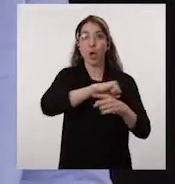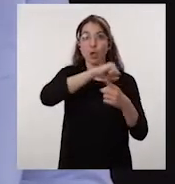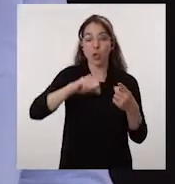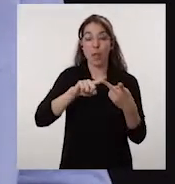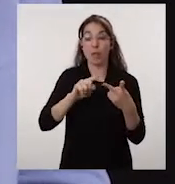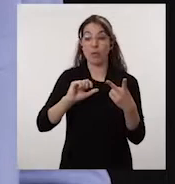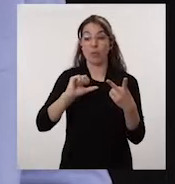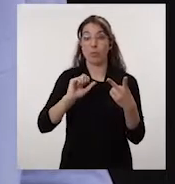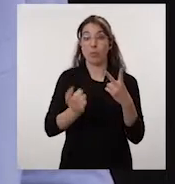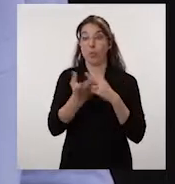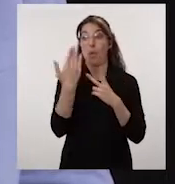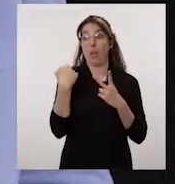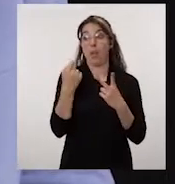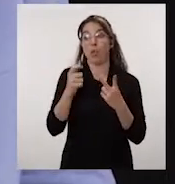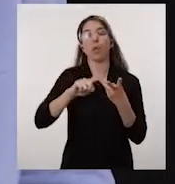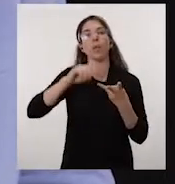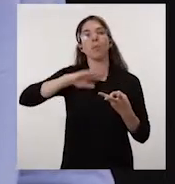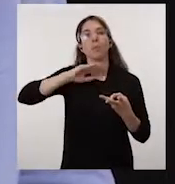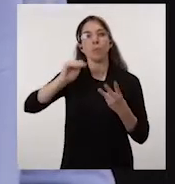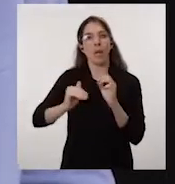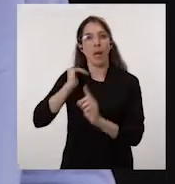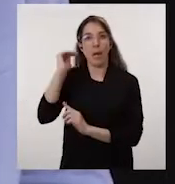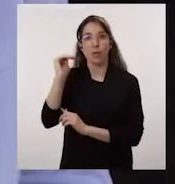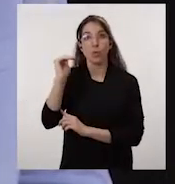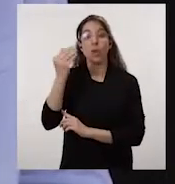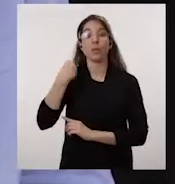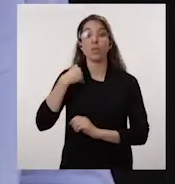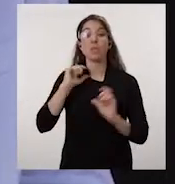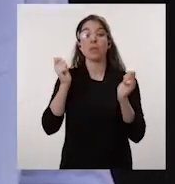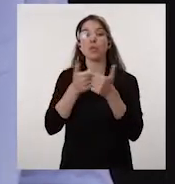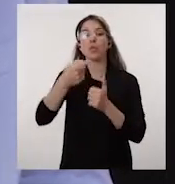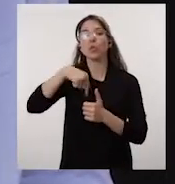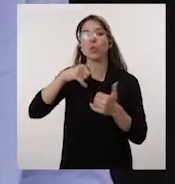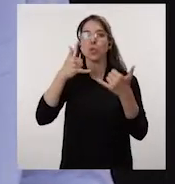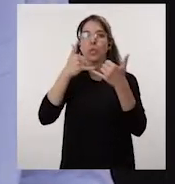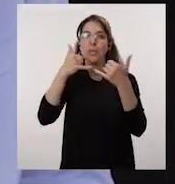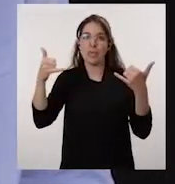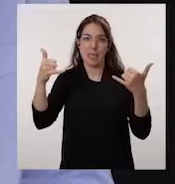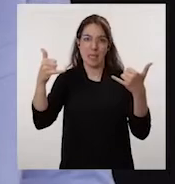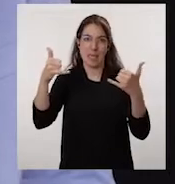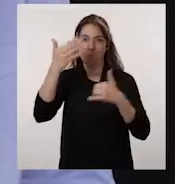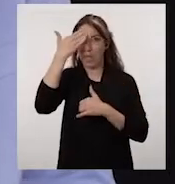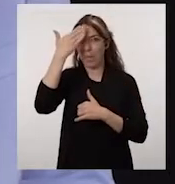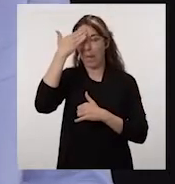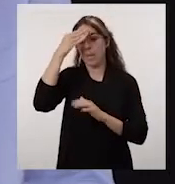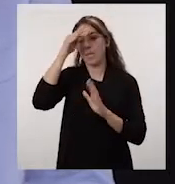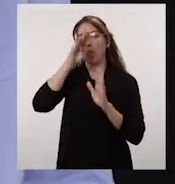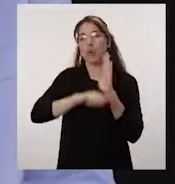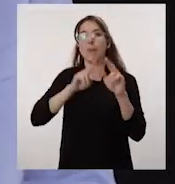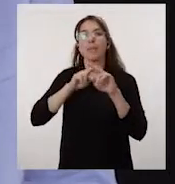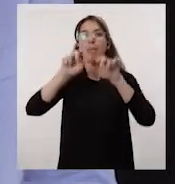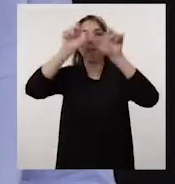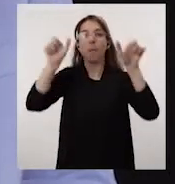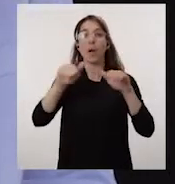consolidados emergentes y de alto rendimiento entonces en ese en esas reuniones les hemos explicado las líneas principales del programa marco